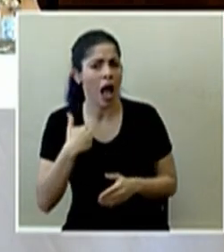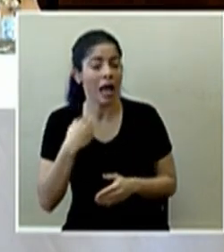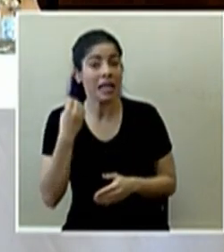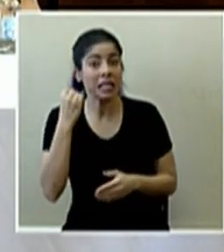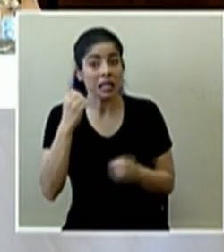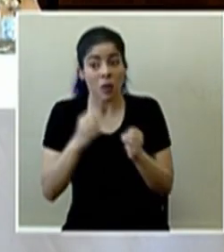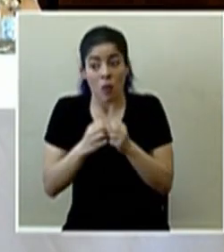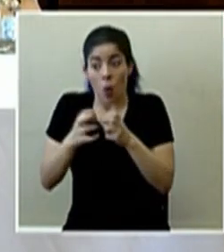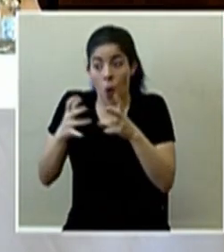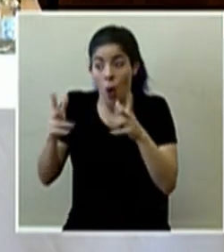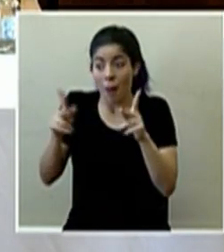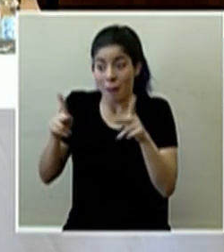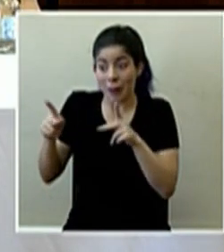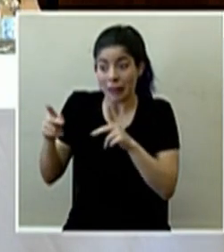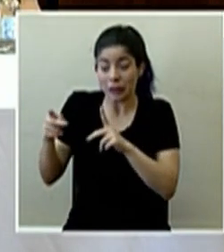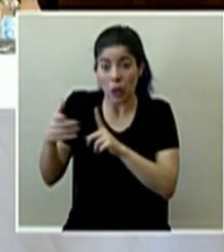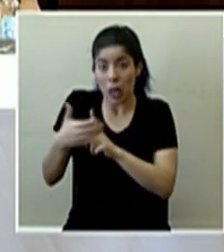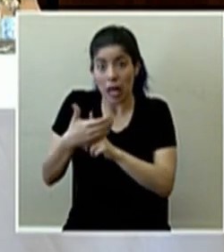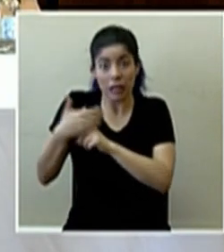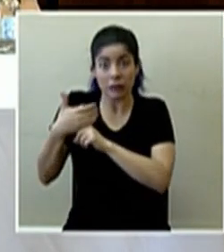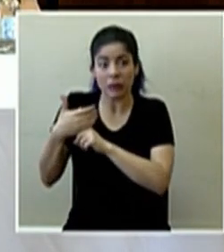mucho personal en aislamiento?